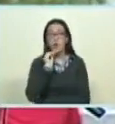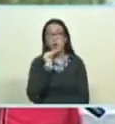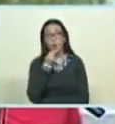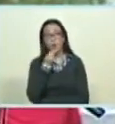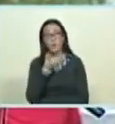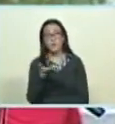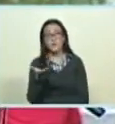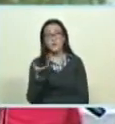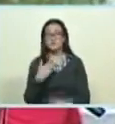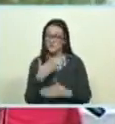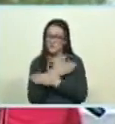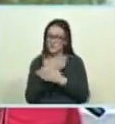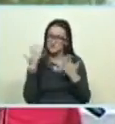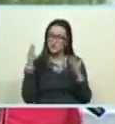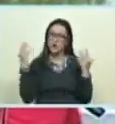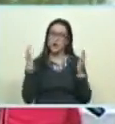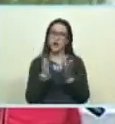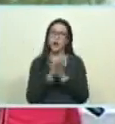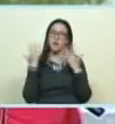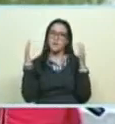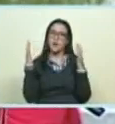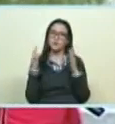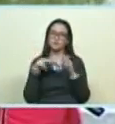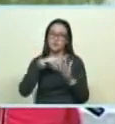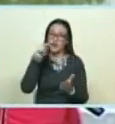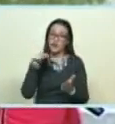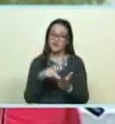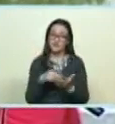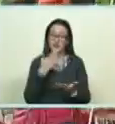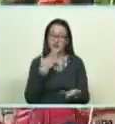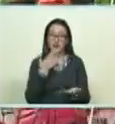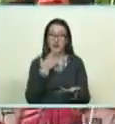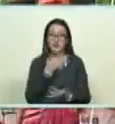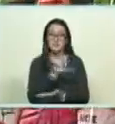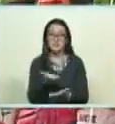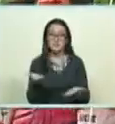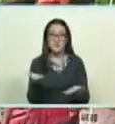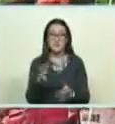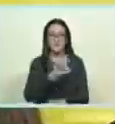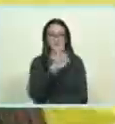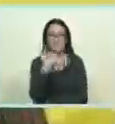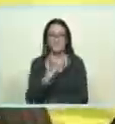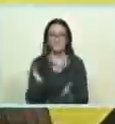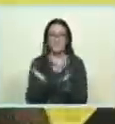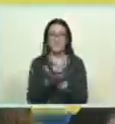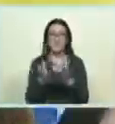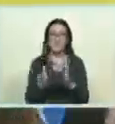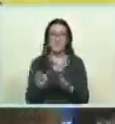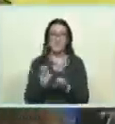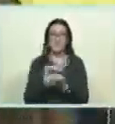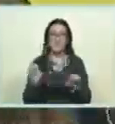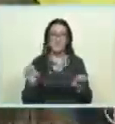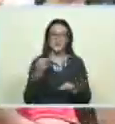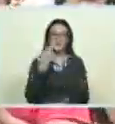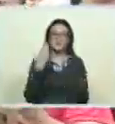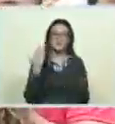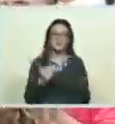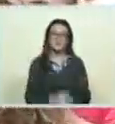FEVET. Los felicito y pido un aplauso nacional para el ejemplo que da la Federación de Estudiantes de Educación